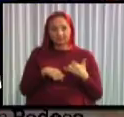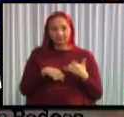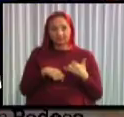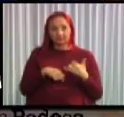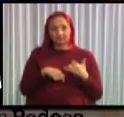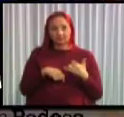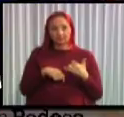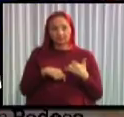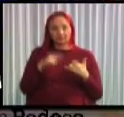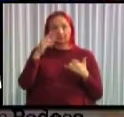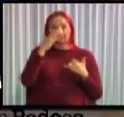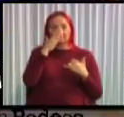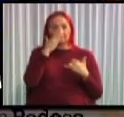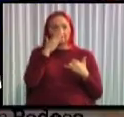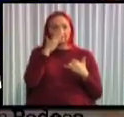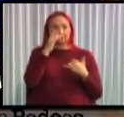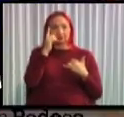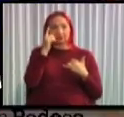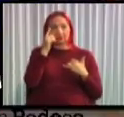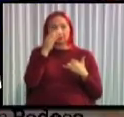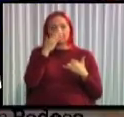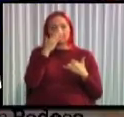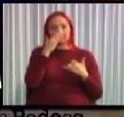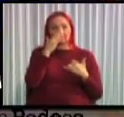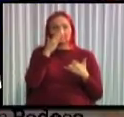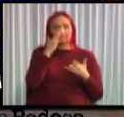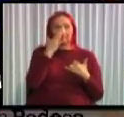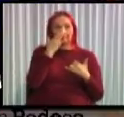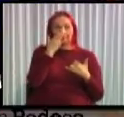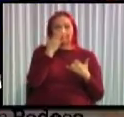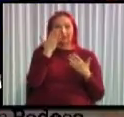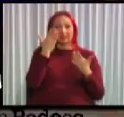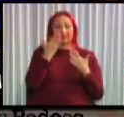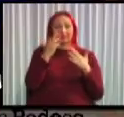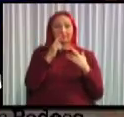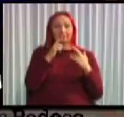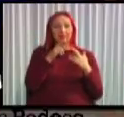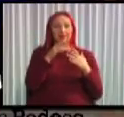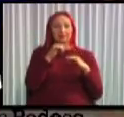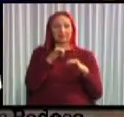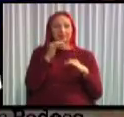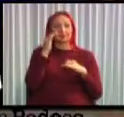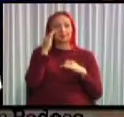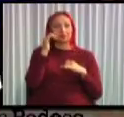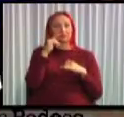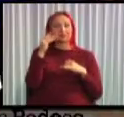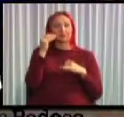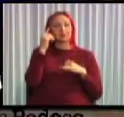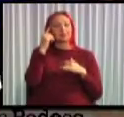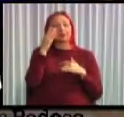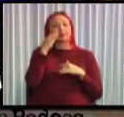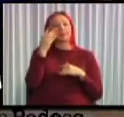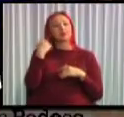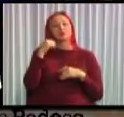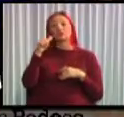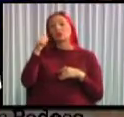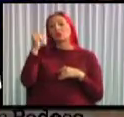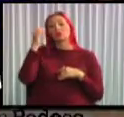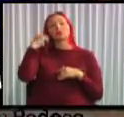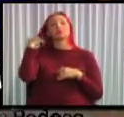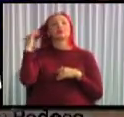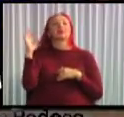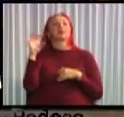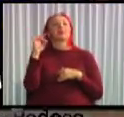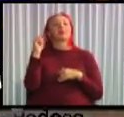A ver, una mamá que me llame para ver si le damos el balón que está aquí, porque ese va a ser para una madre. Los otros se van de